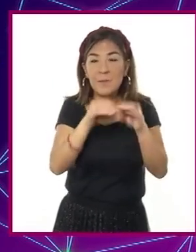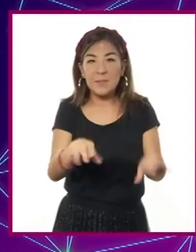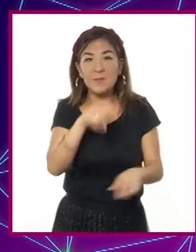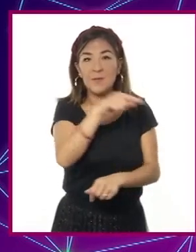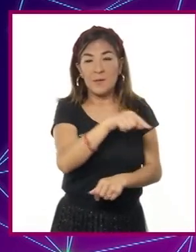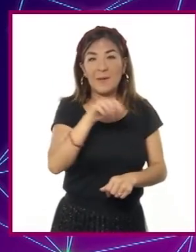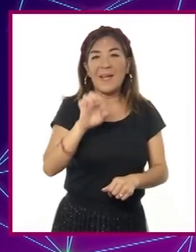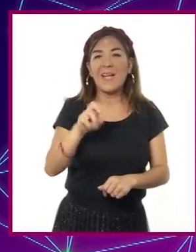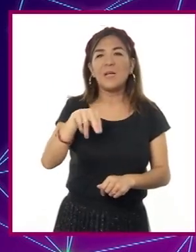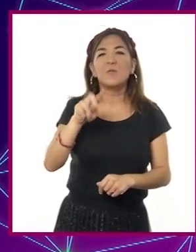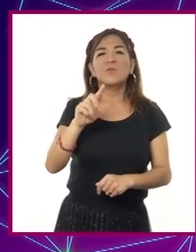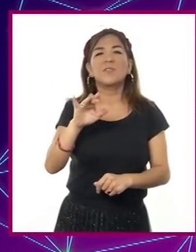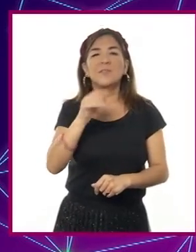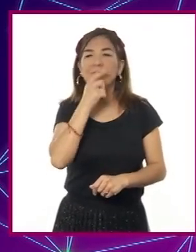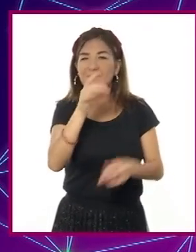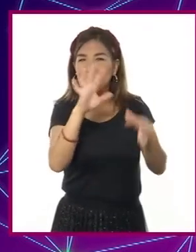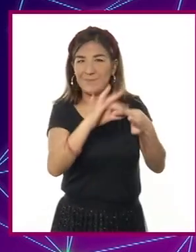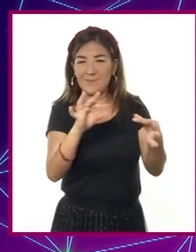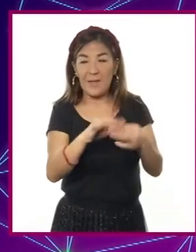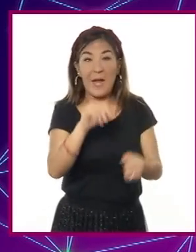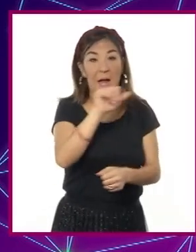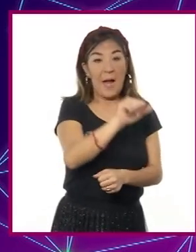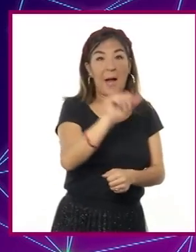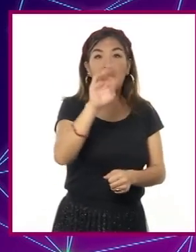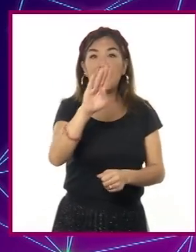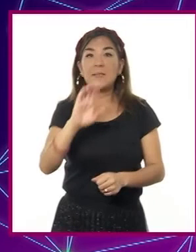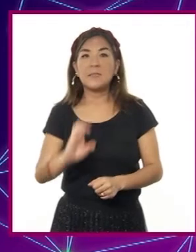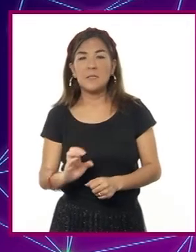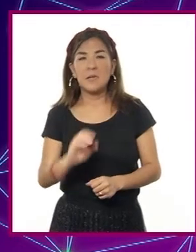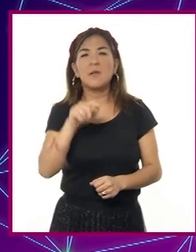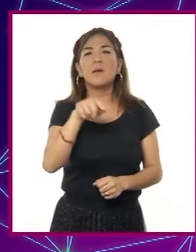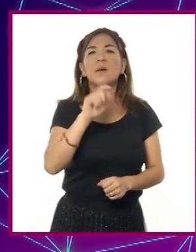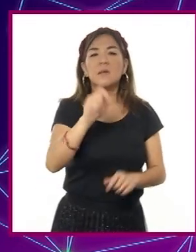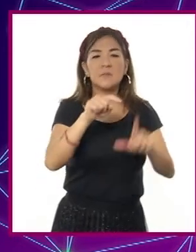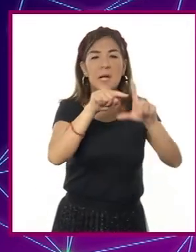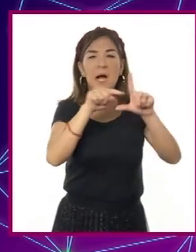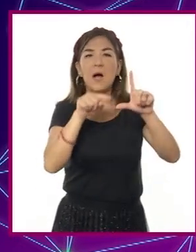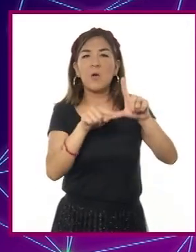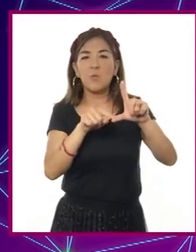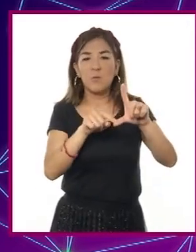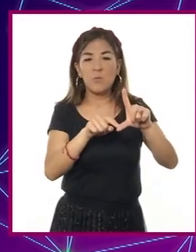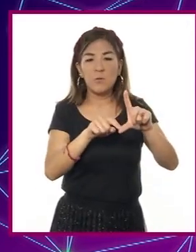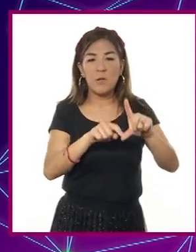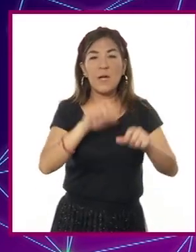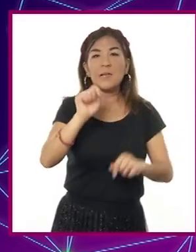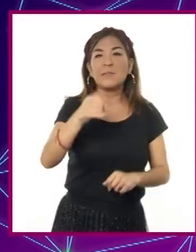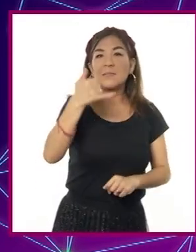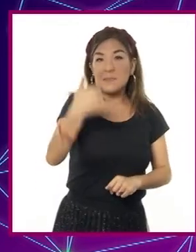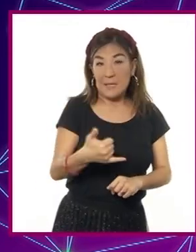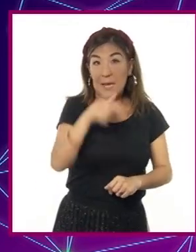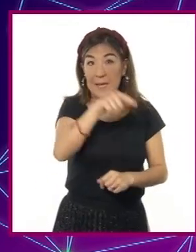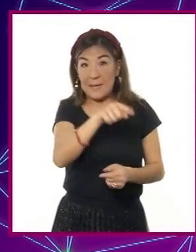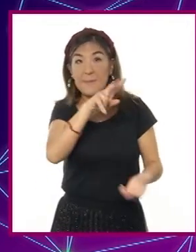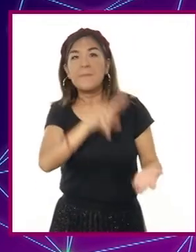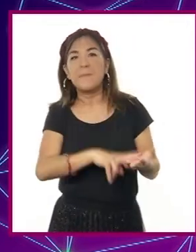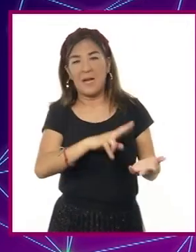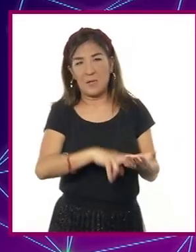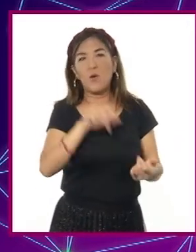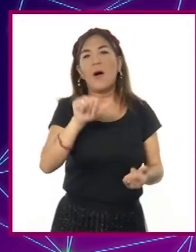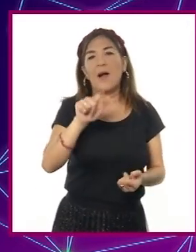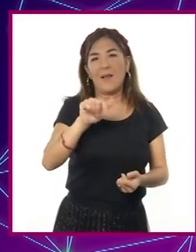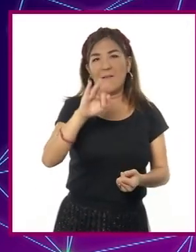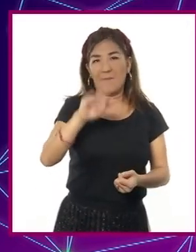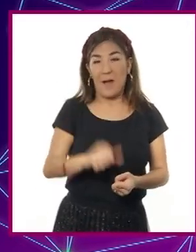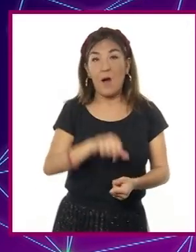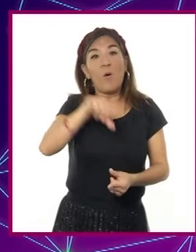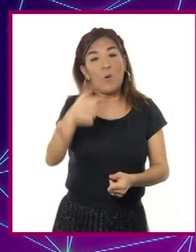enunciado, el triángulo ABC tiene de ángulo en el vértice A el valor de alfa y beta